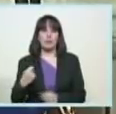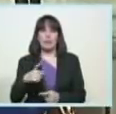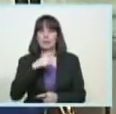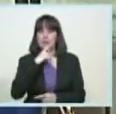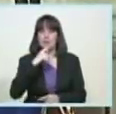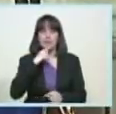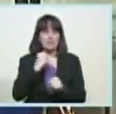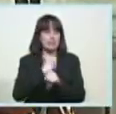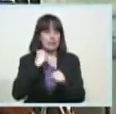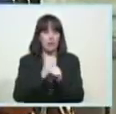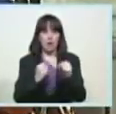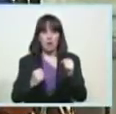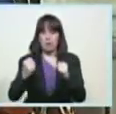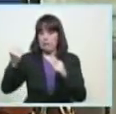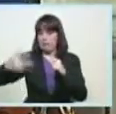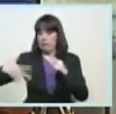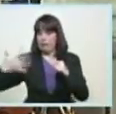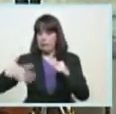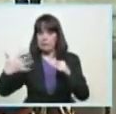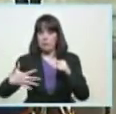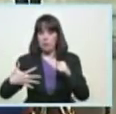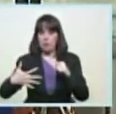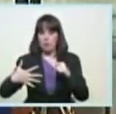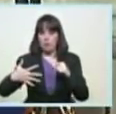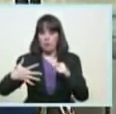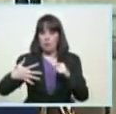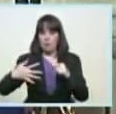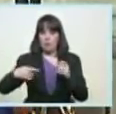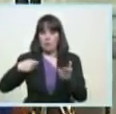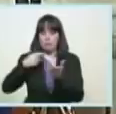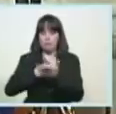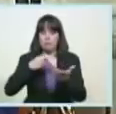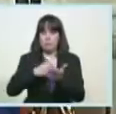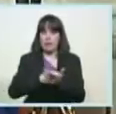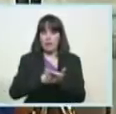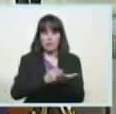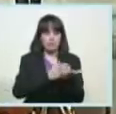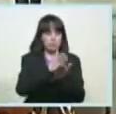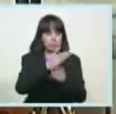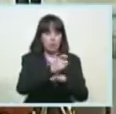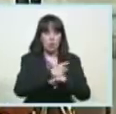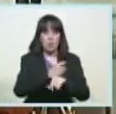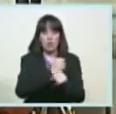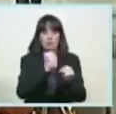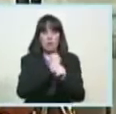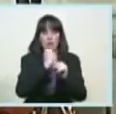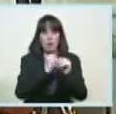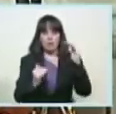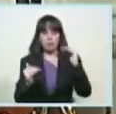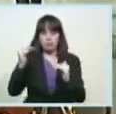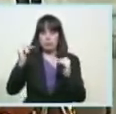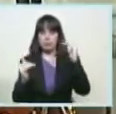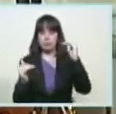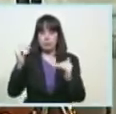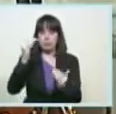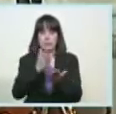entre la inflación y el ingreso del pueblo la carrera criminal